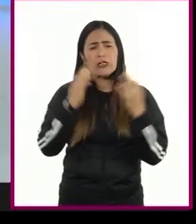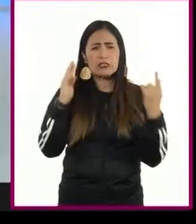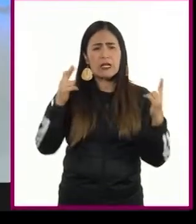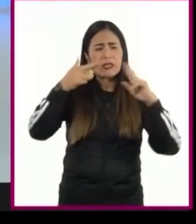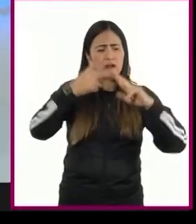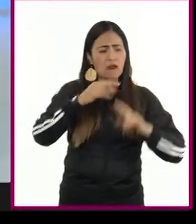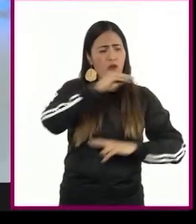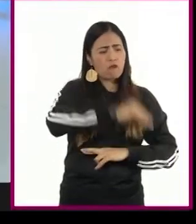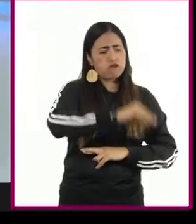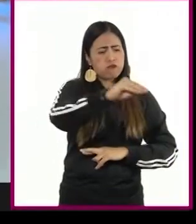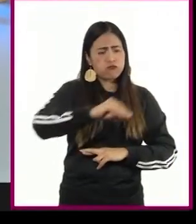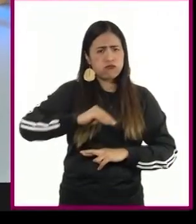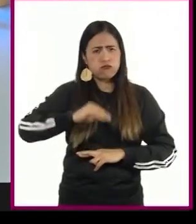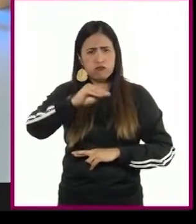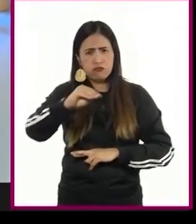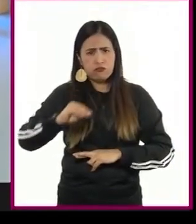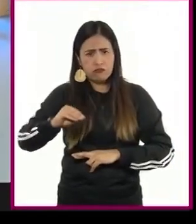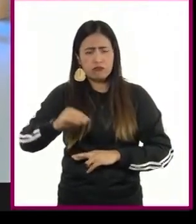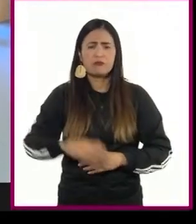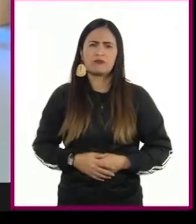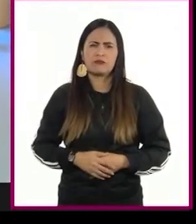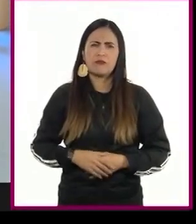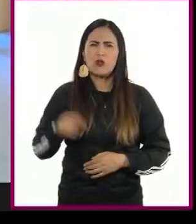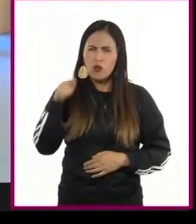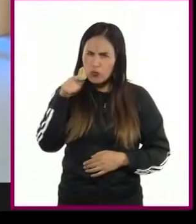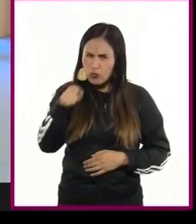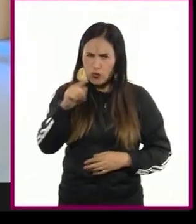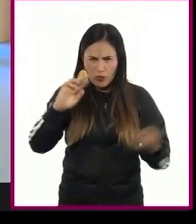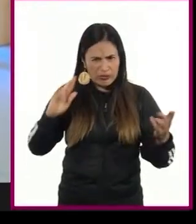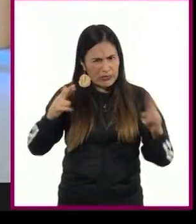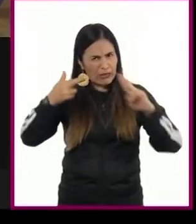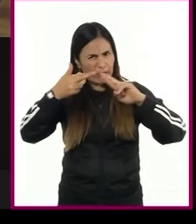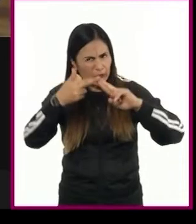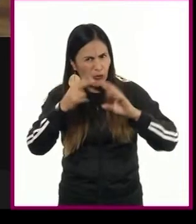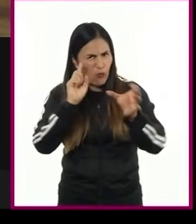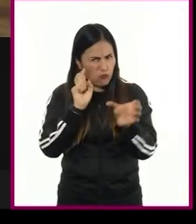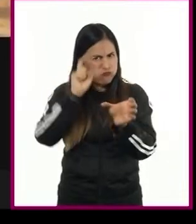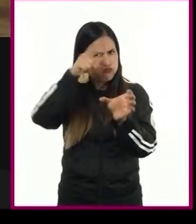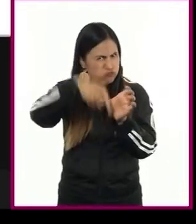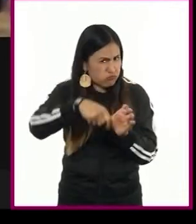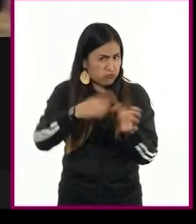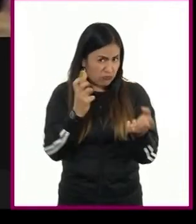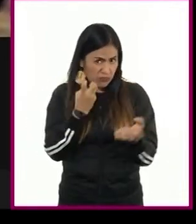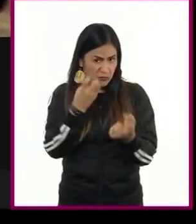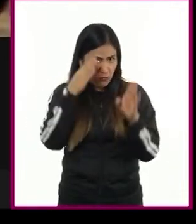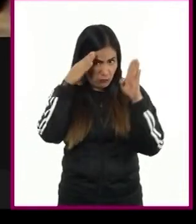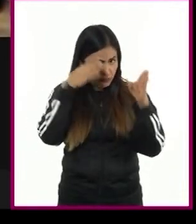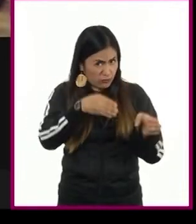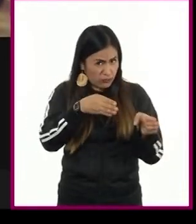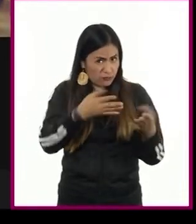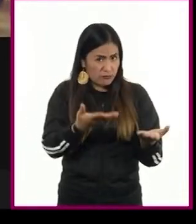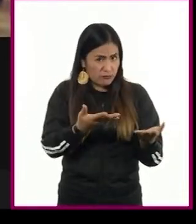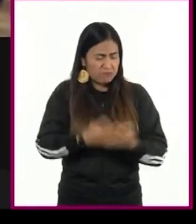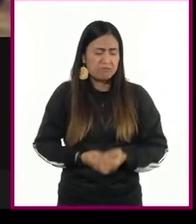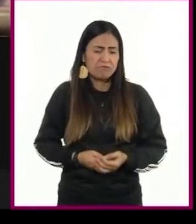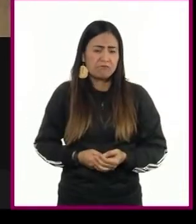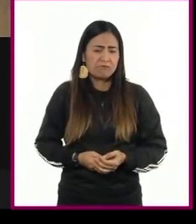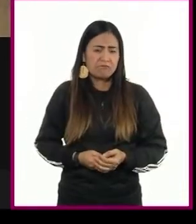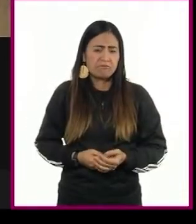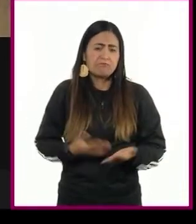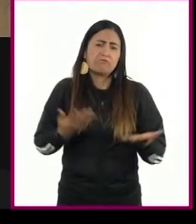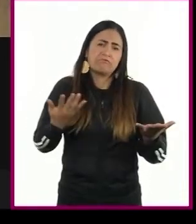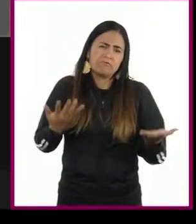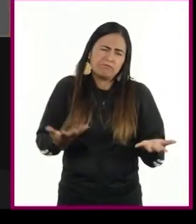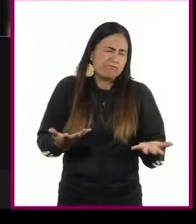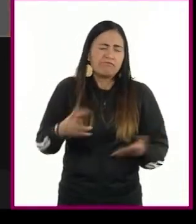lugares. Entonces, ¿se dedicó a labores eclesiásticas o religiosas, por así decirlo? Per niente, quise decir